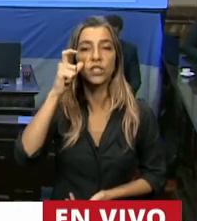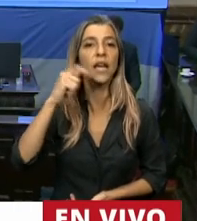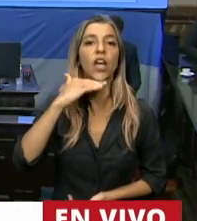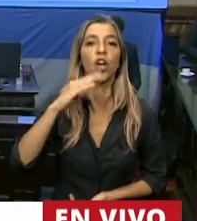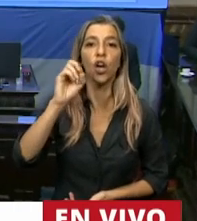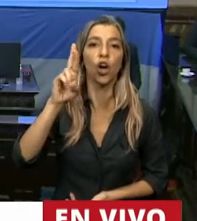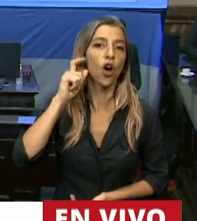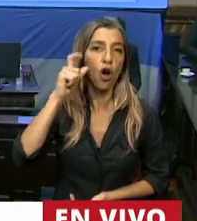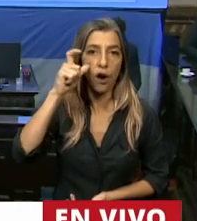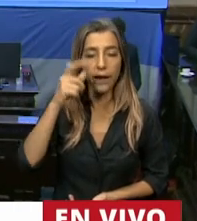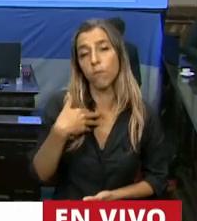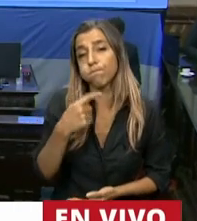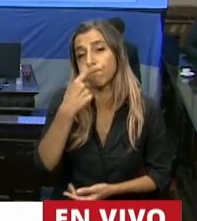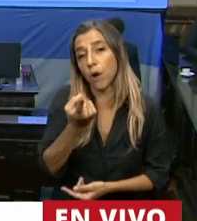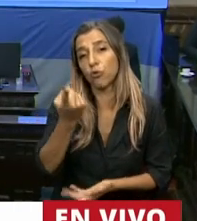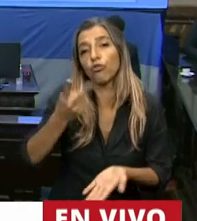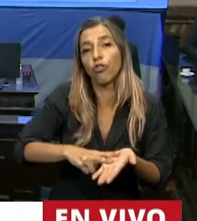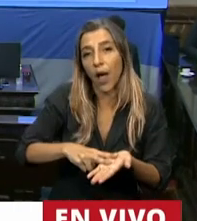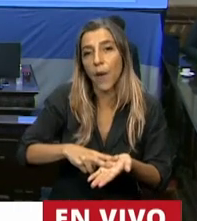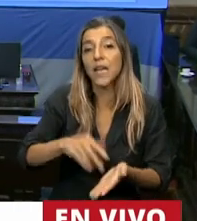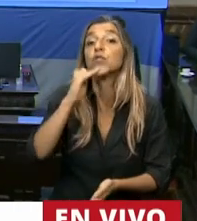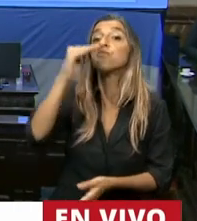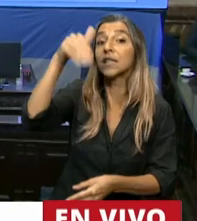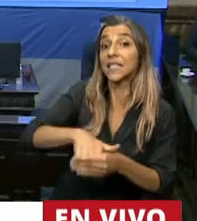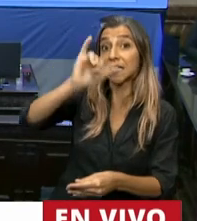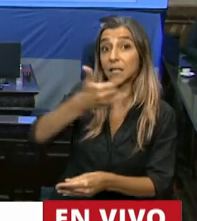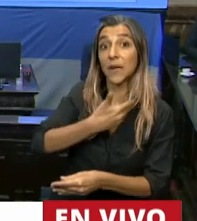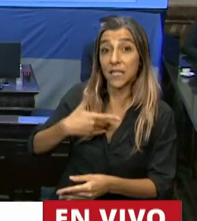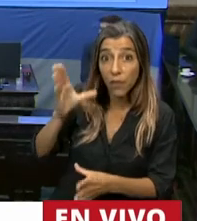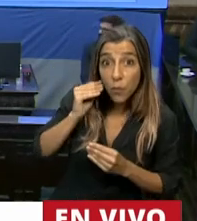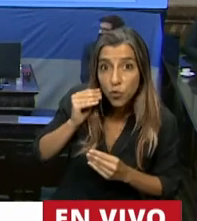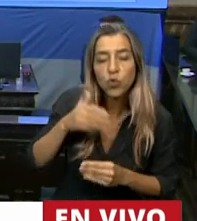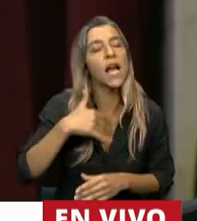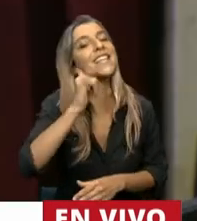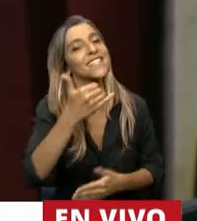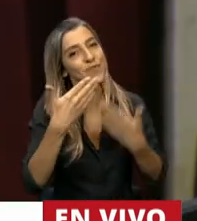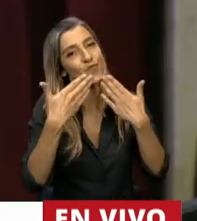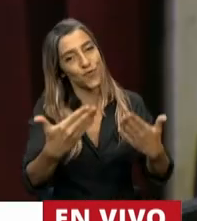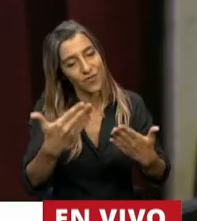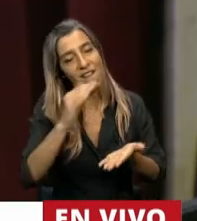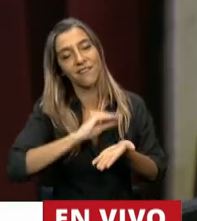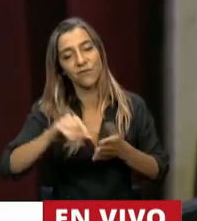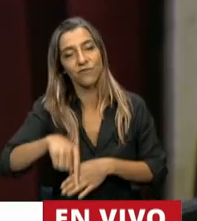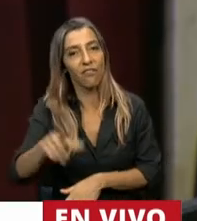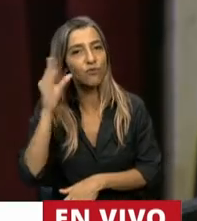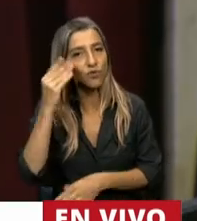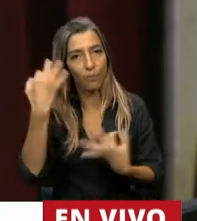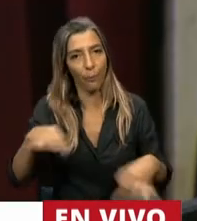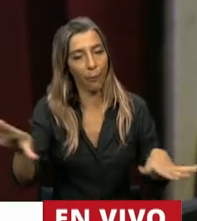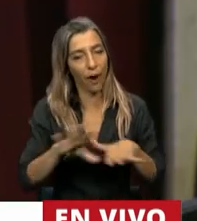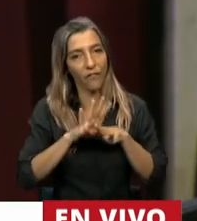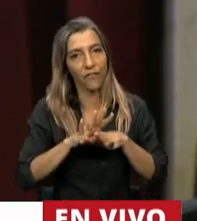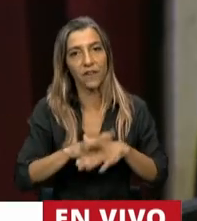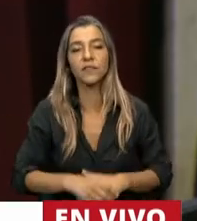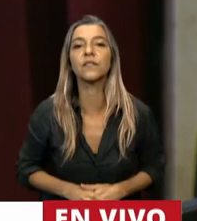reiterarle el llamado. Afirmativo, presidente, ¿me escucha? Muchas gracias, diputado, ahí lo escucho perfectamente.